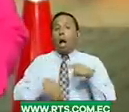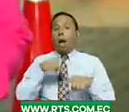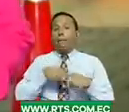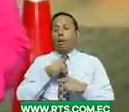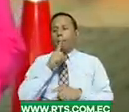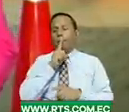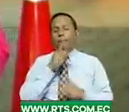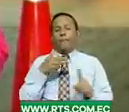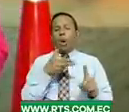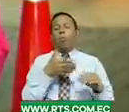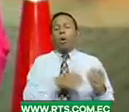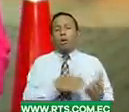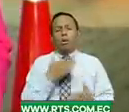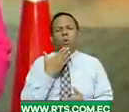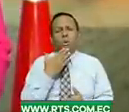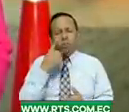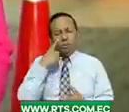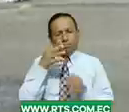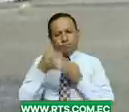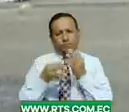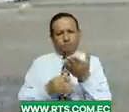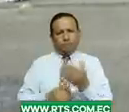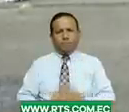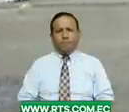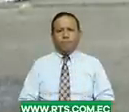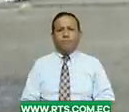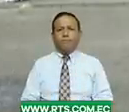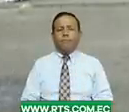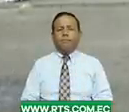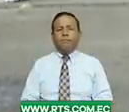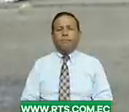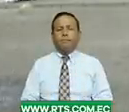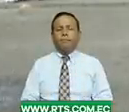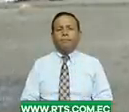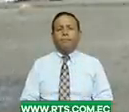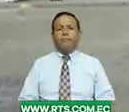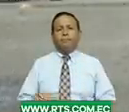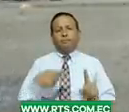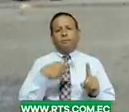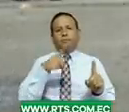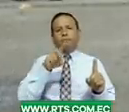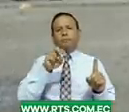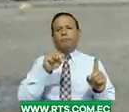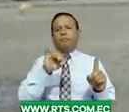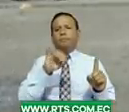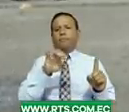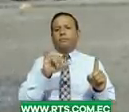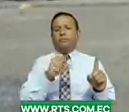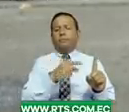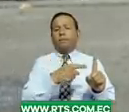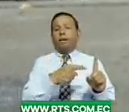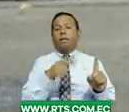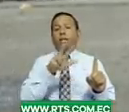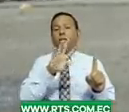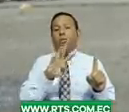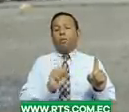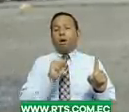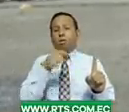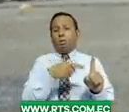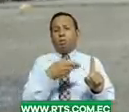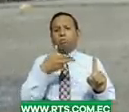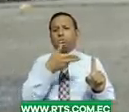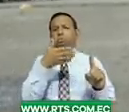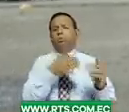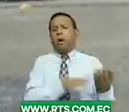Denis Naranjo González, de 34 años, fue asesinado de varios disparos mientras se encontraba estacionado